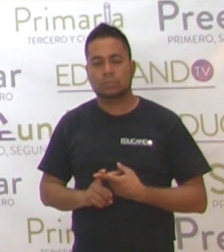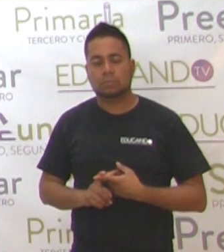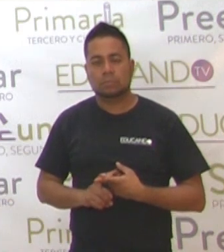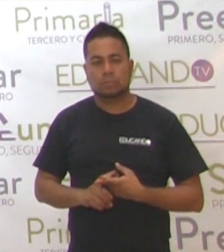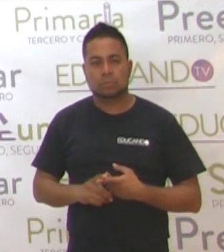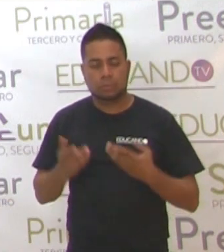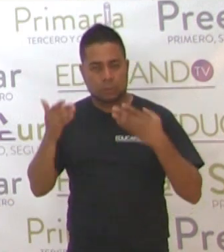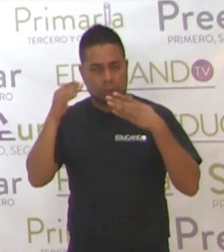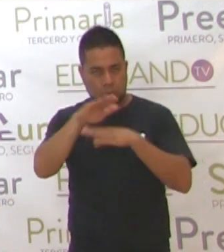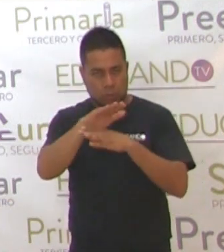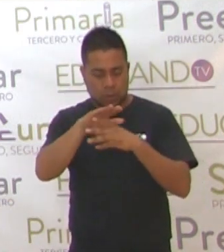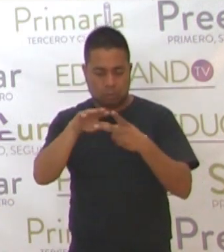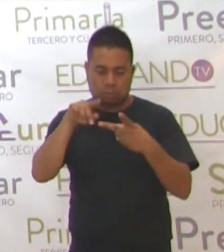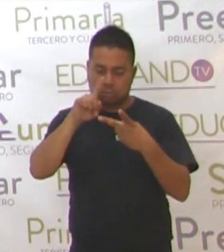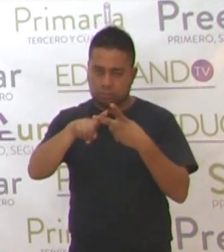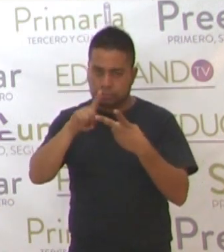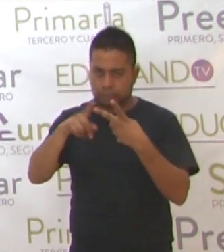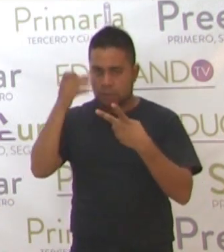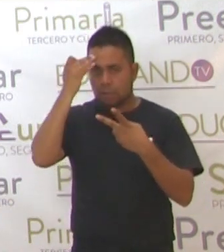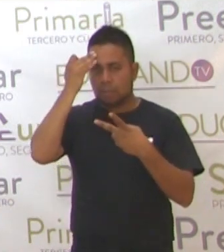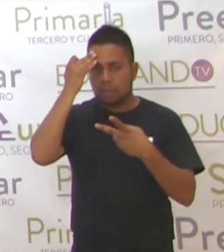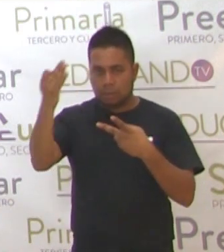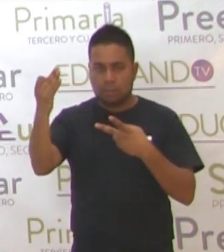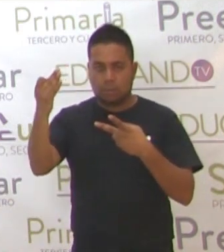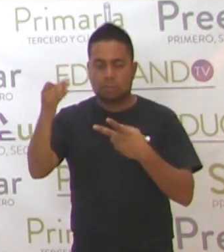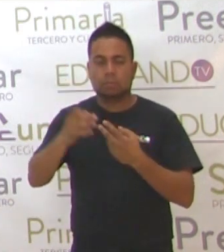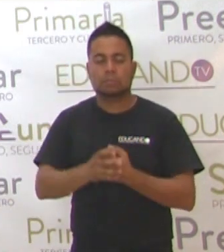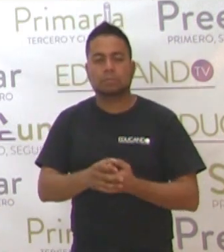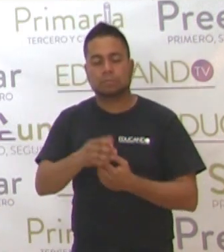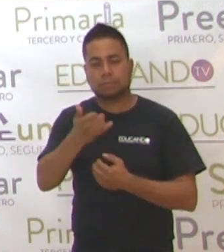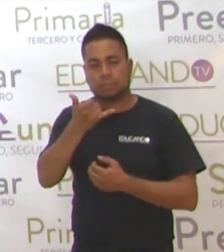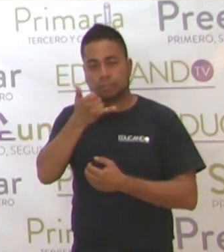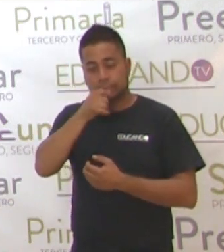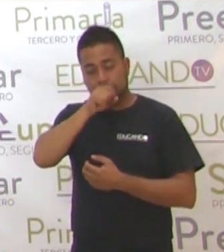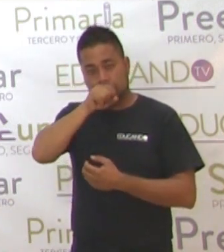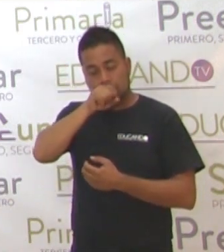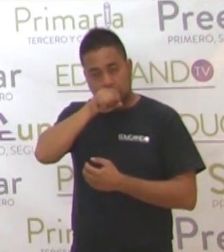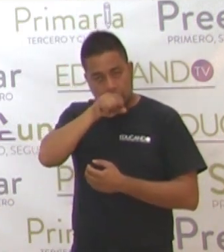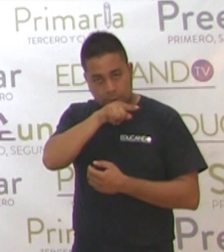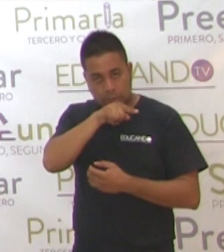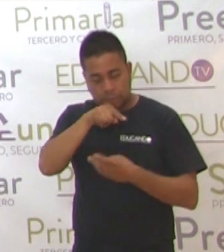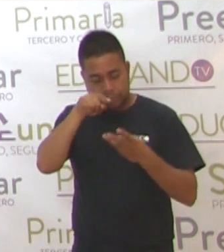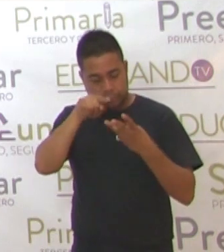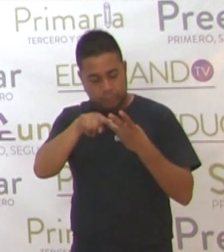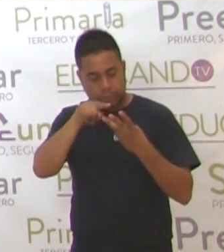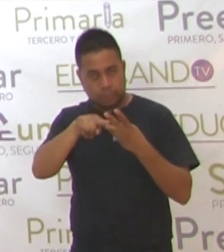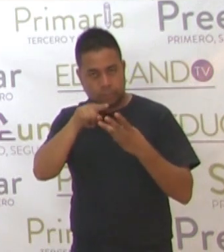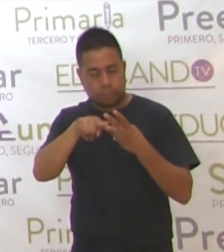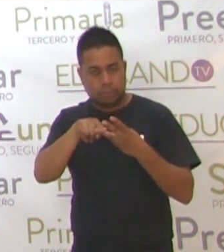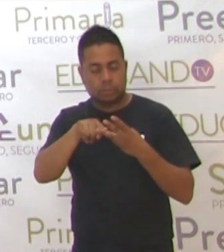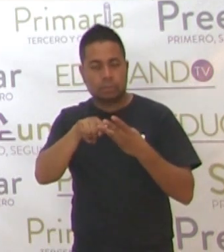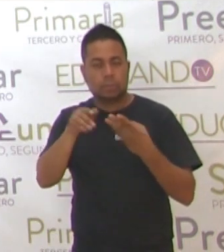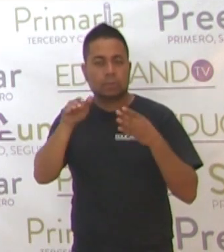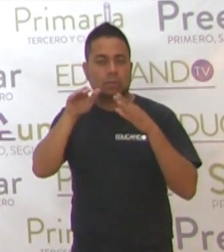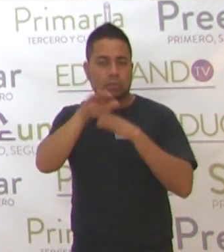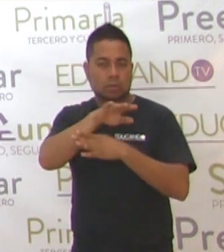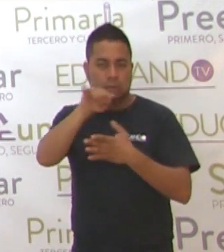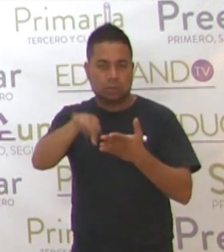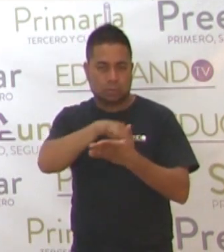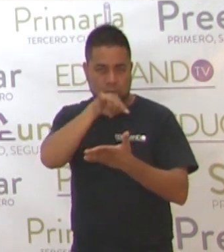de tiempo y también hablamos de dípticos de